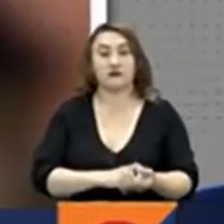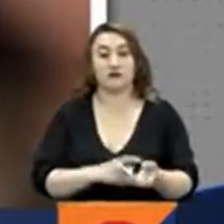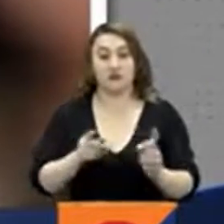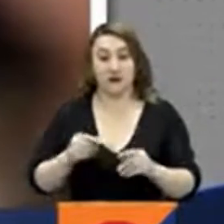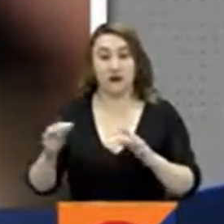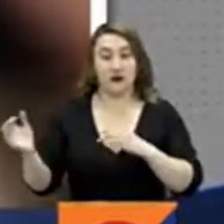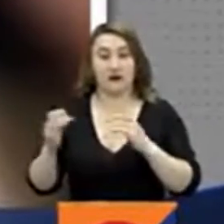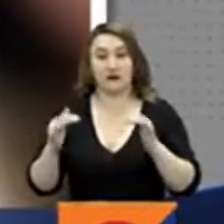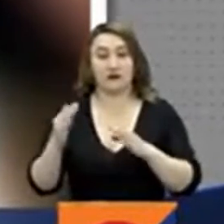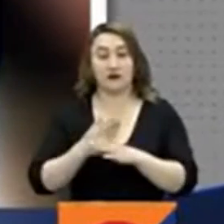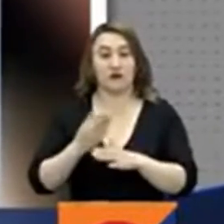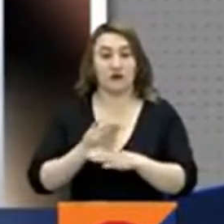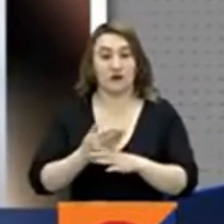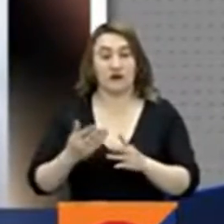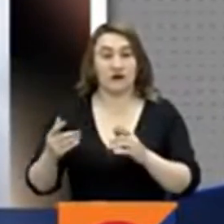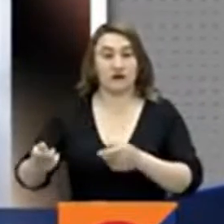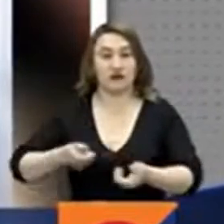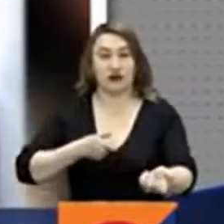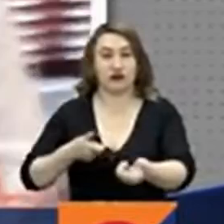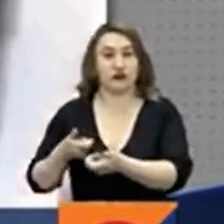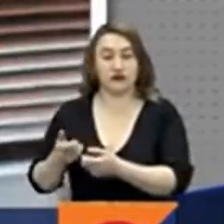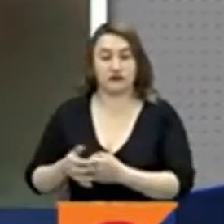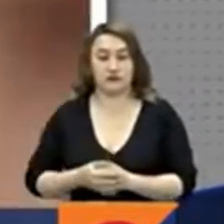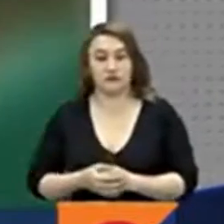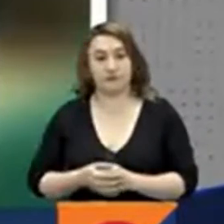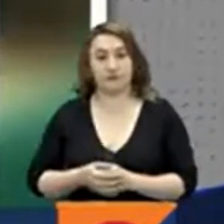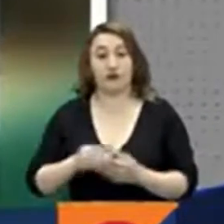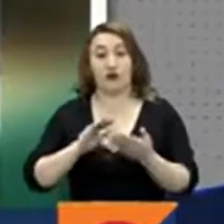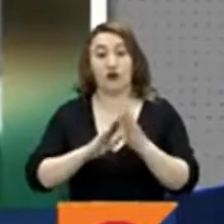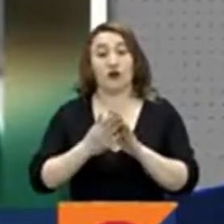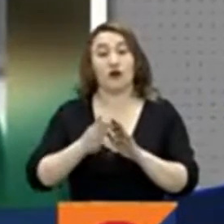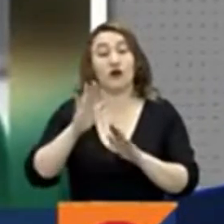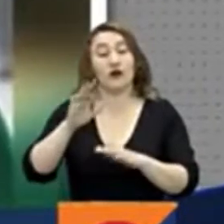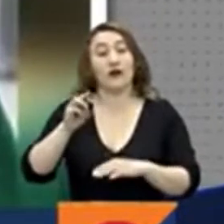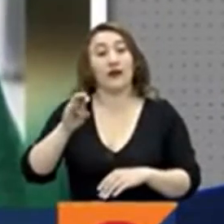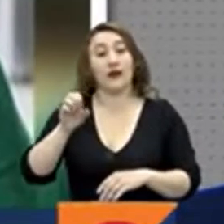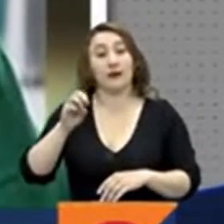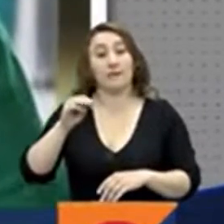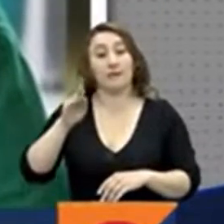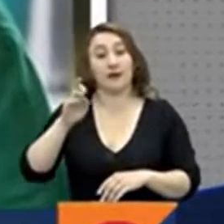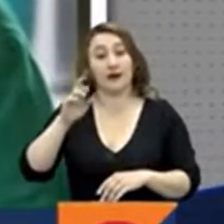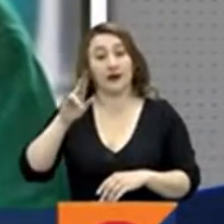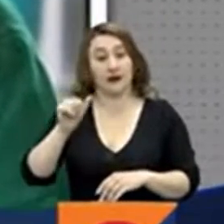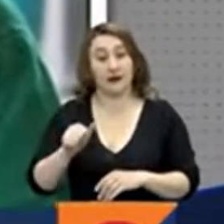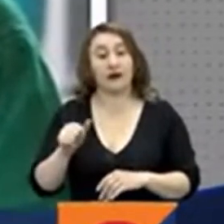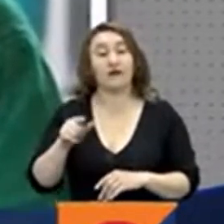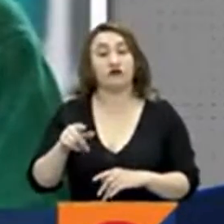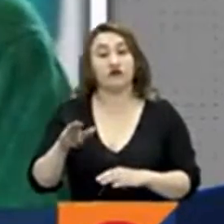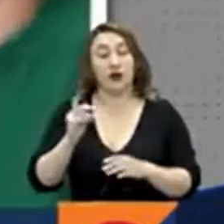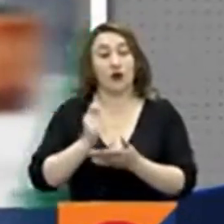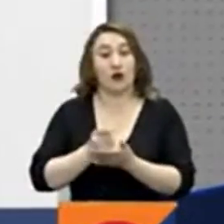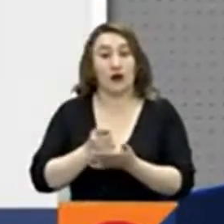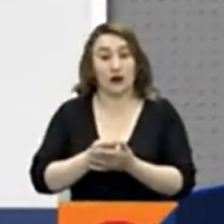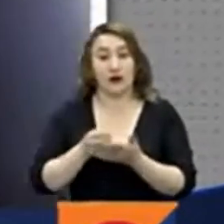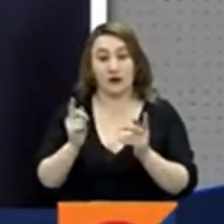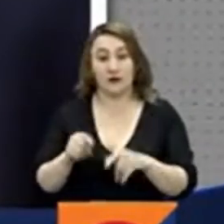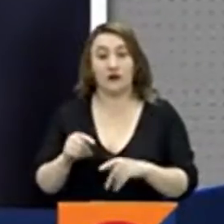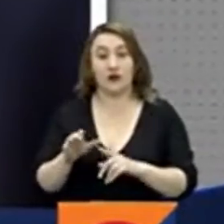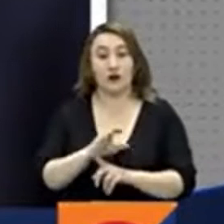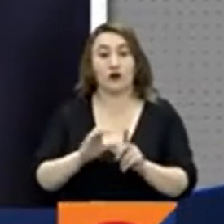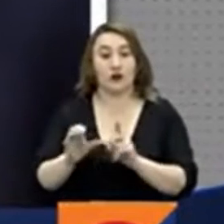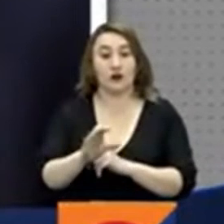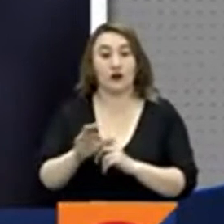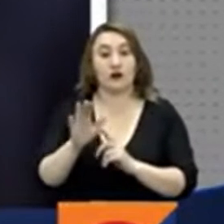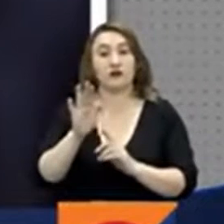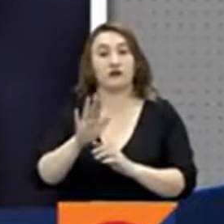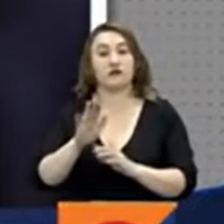armado. Pertenece a la comunidad en Vera, es abogada y fue comisionada de la verdad. La defensa de las etnias y la cultura es